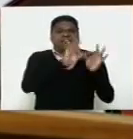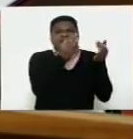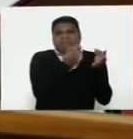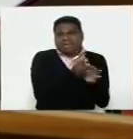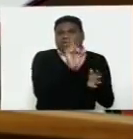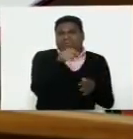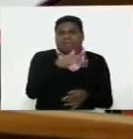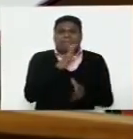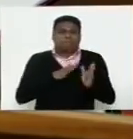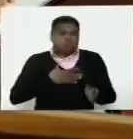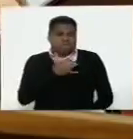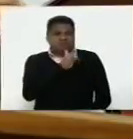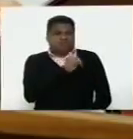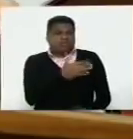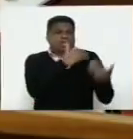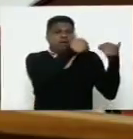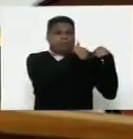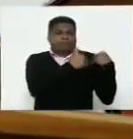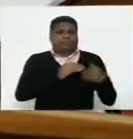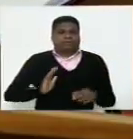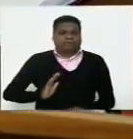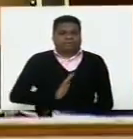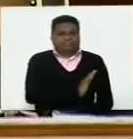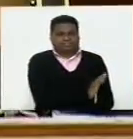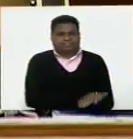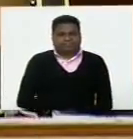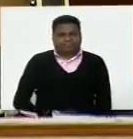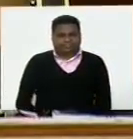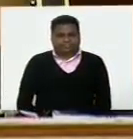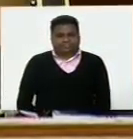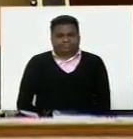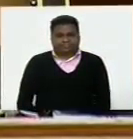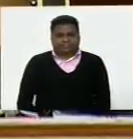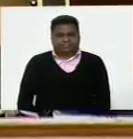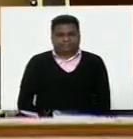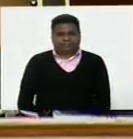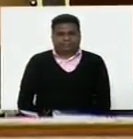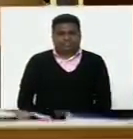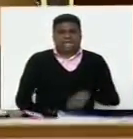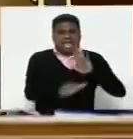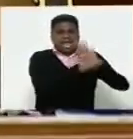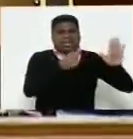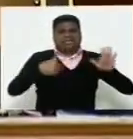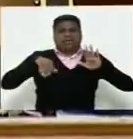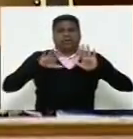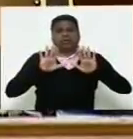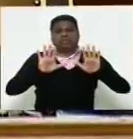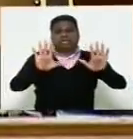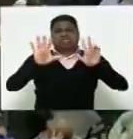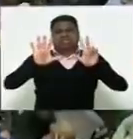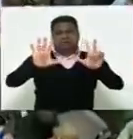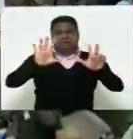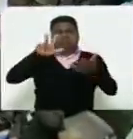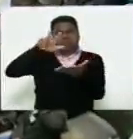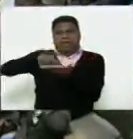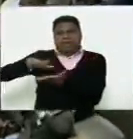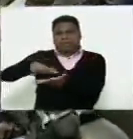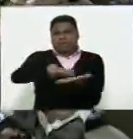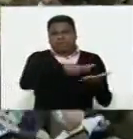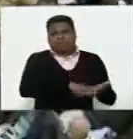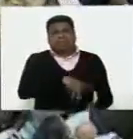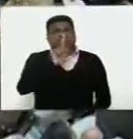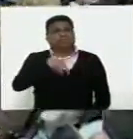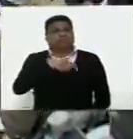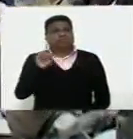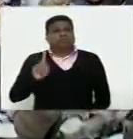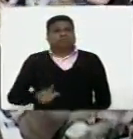familiar o responsable. Es todo. En consideración, artículo 18 para su aprobación.